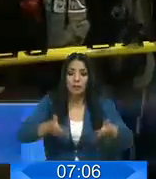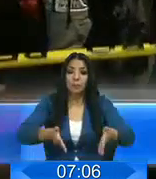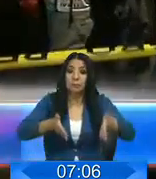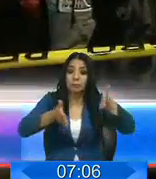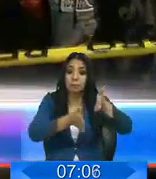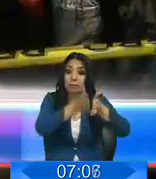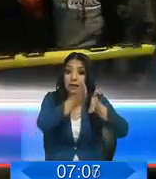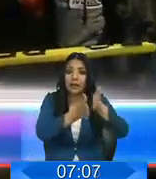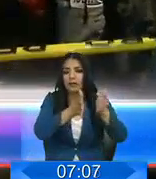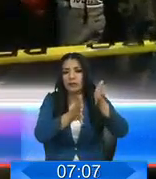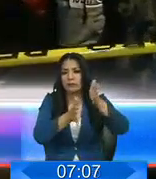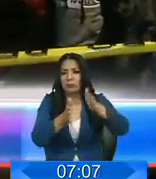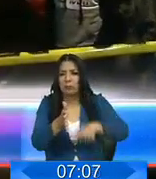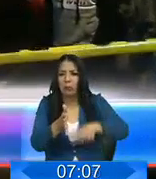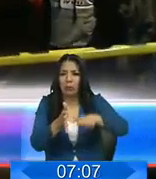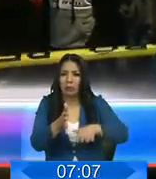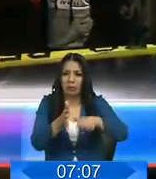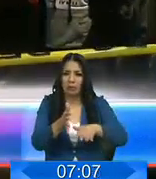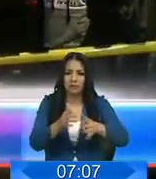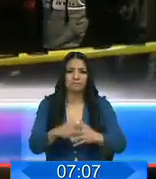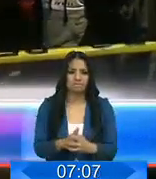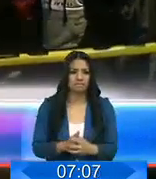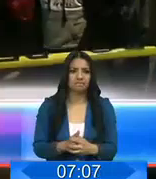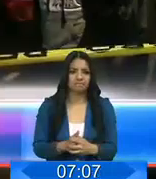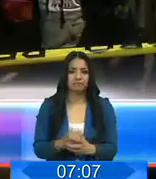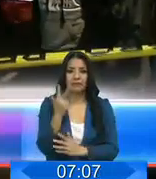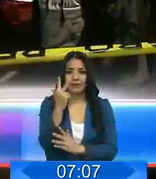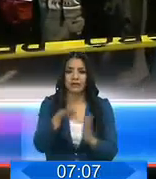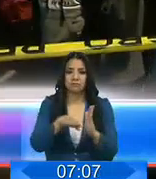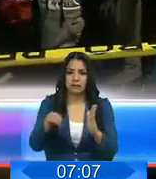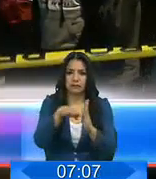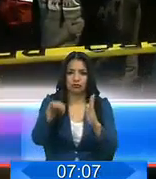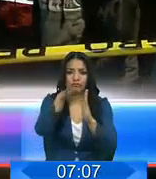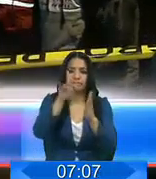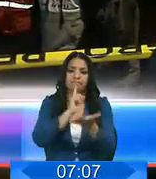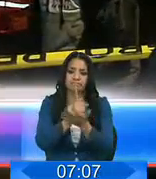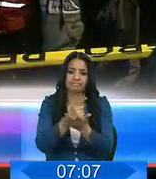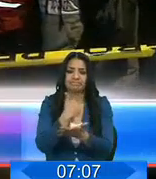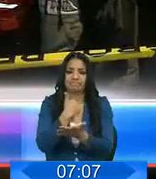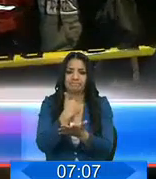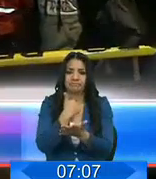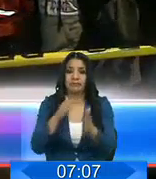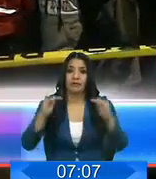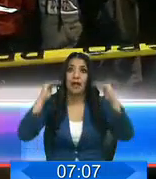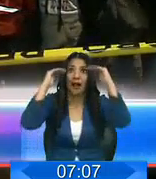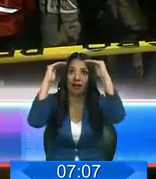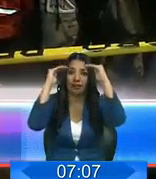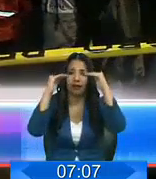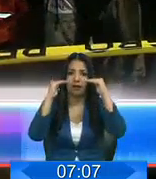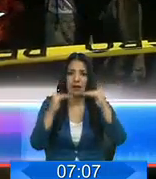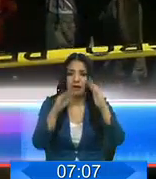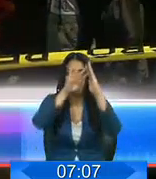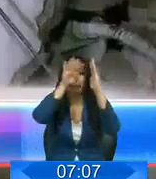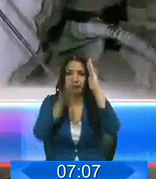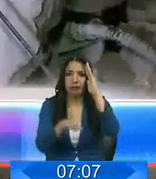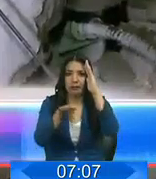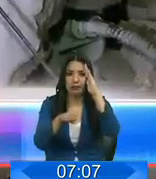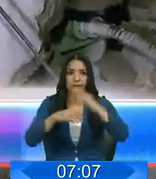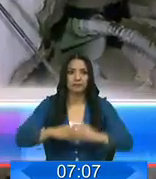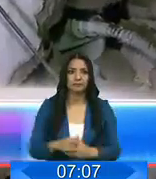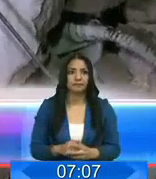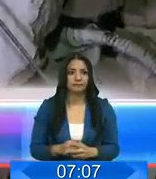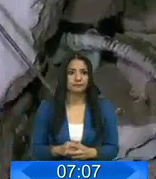paredes laterales de la estructura que afecta a los 3 pisos mismos de la vivienda, ya que viene desde la parte alta hacia la parte baja. En el